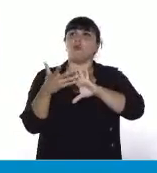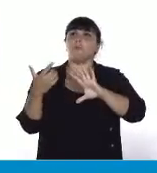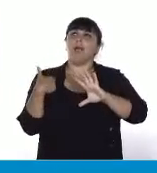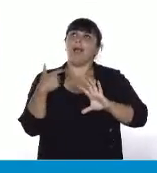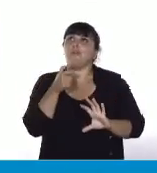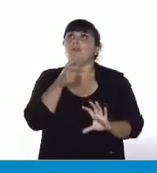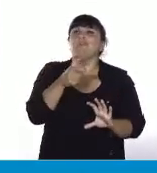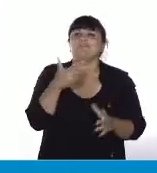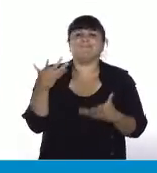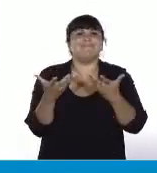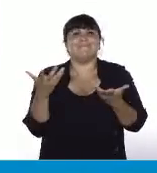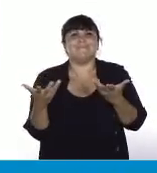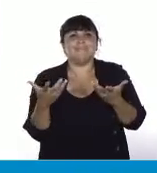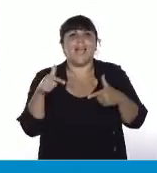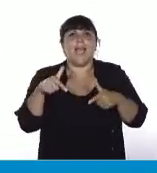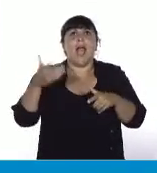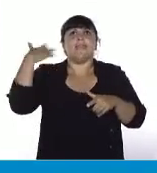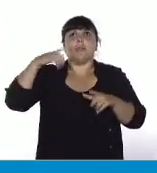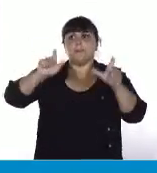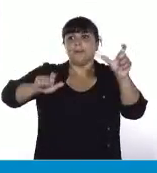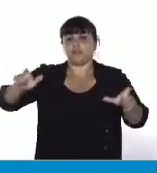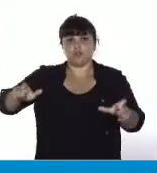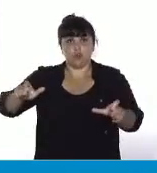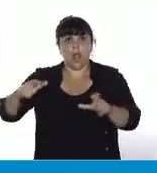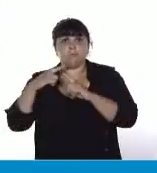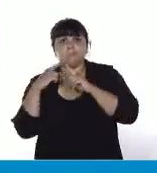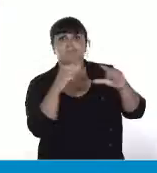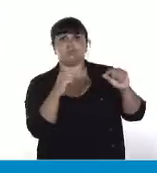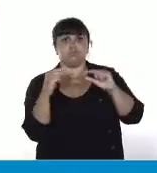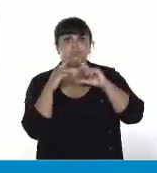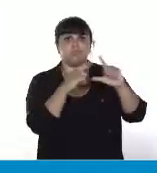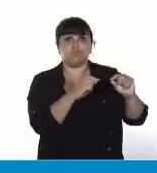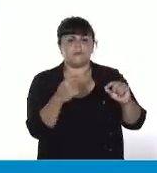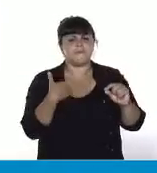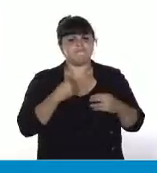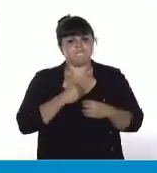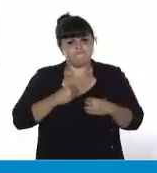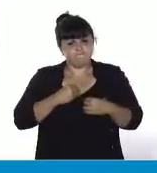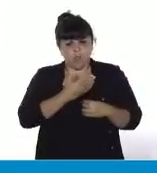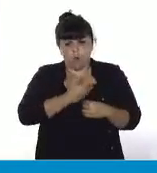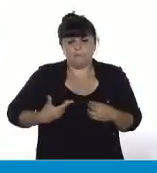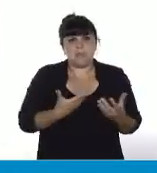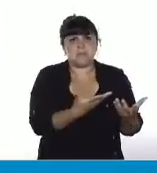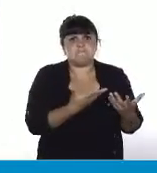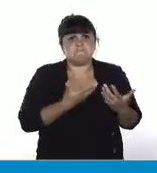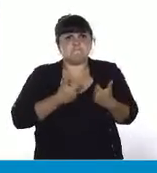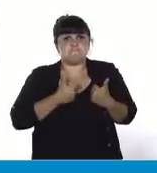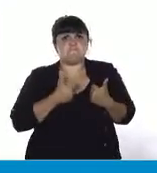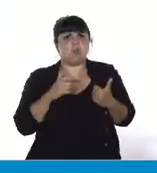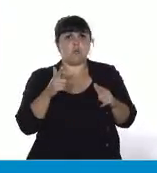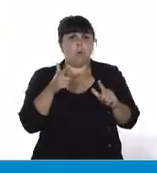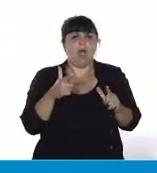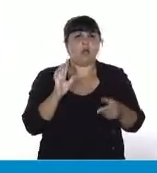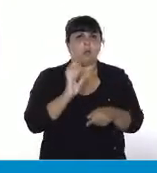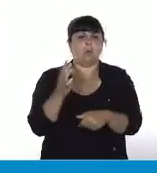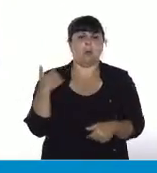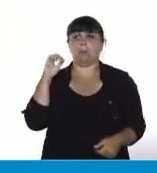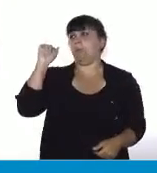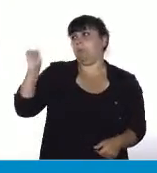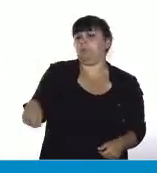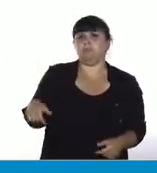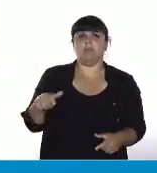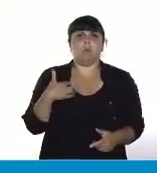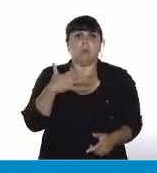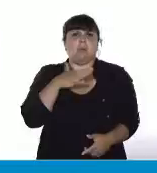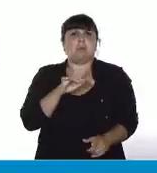alguna manera, a un reclamo de muchas personas que han sentido que el Estado muchas veces les da la espalda, porque no los